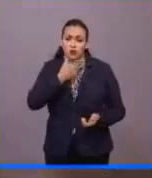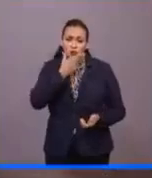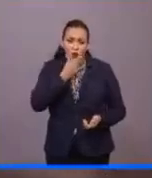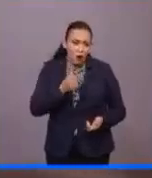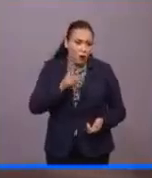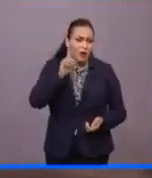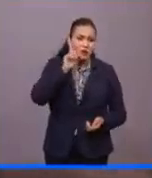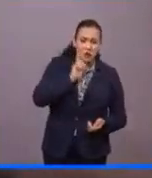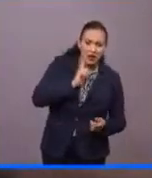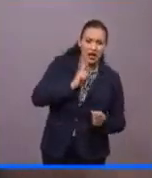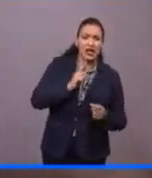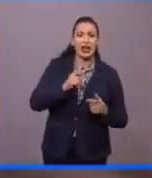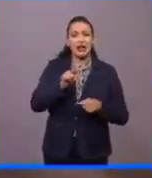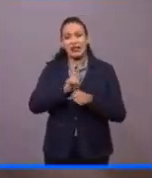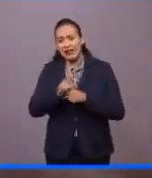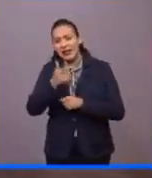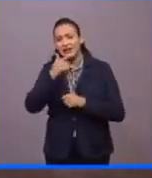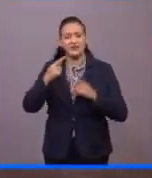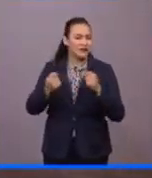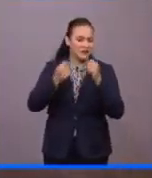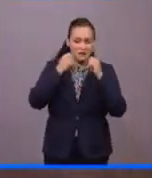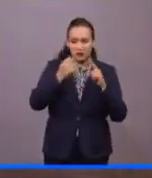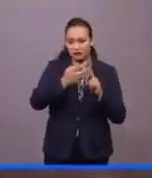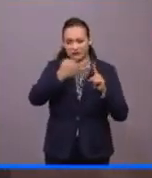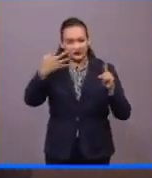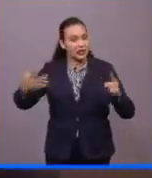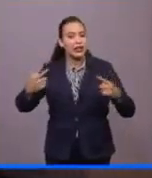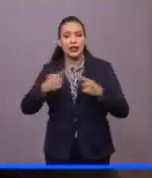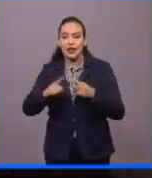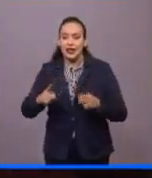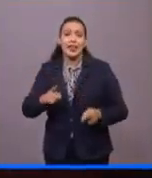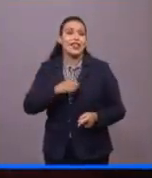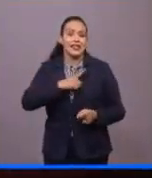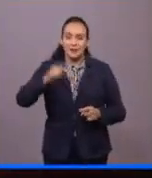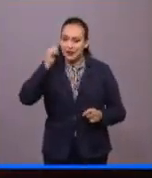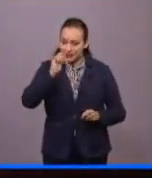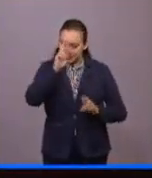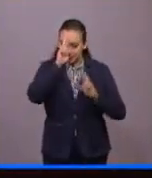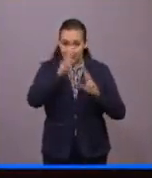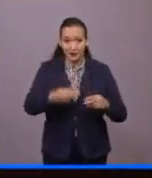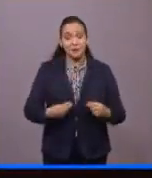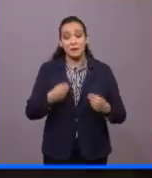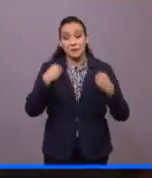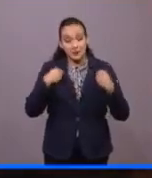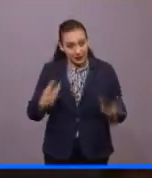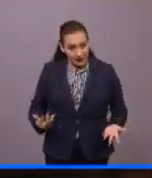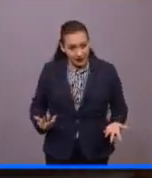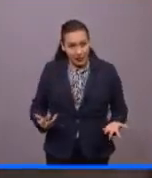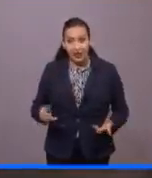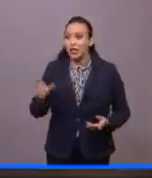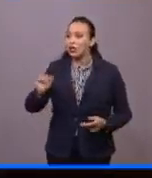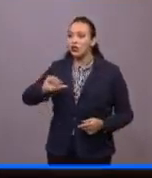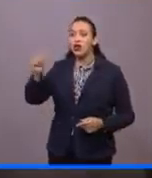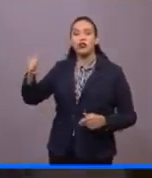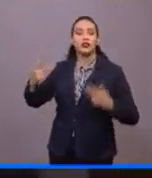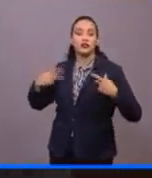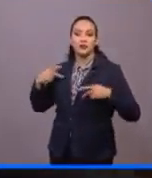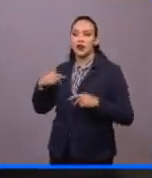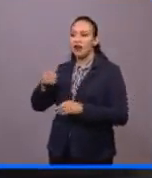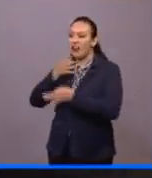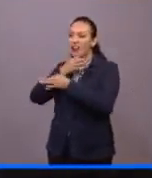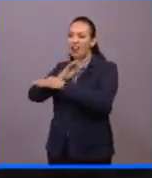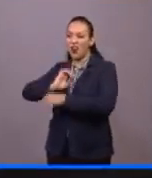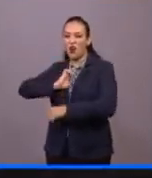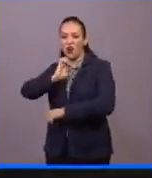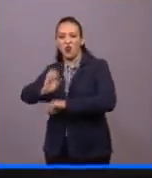género deberían ser características protegidas frente a los discursos de odio, los cuales deberían estar prohibidos por fomentar la